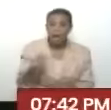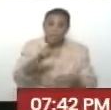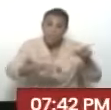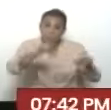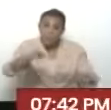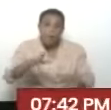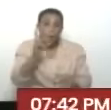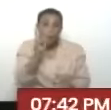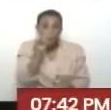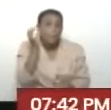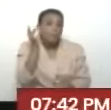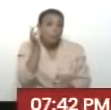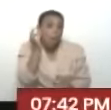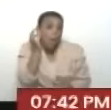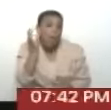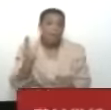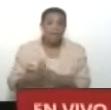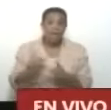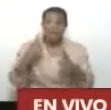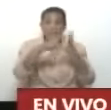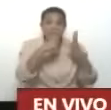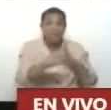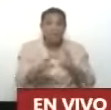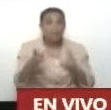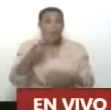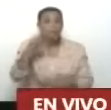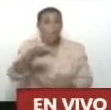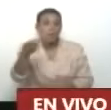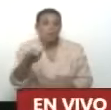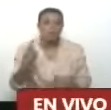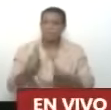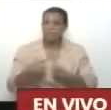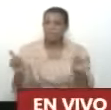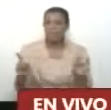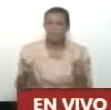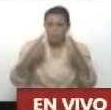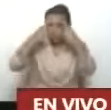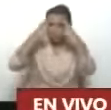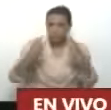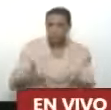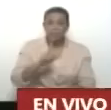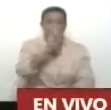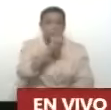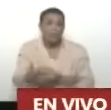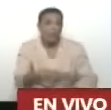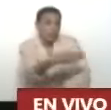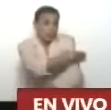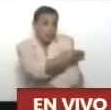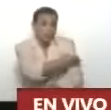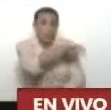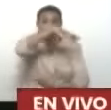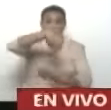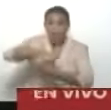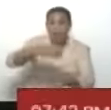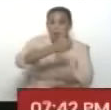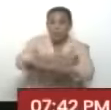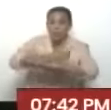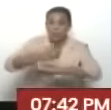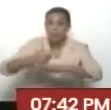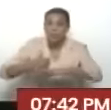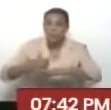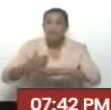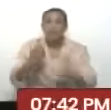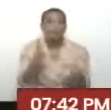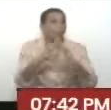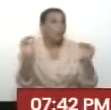y rectoras que vienen de distintas corrientes políticas, incluyendo a las corrientes de la oposición, y todos